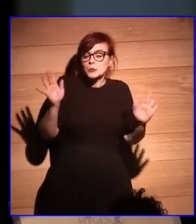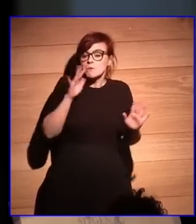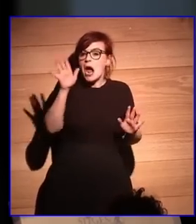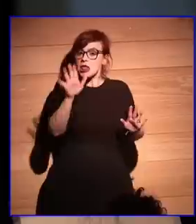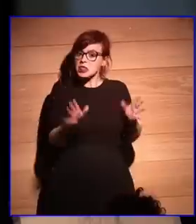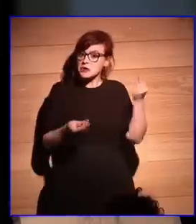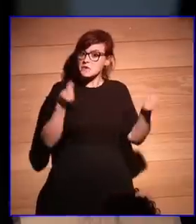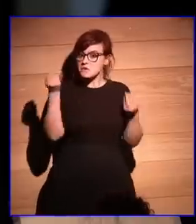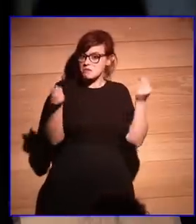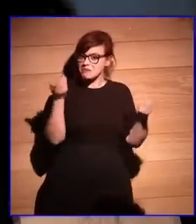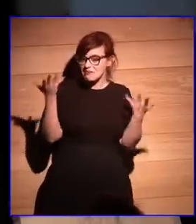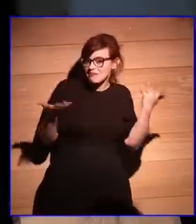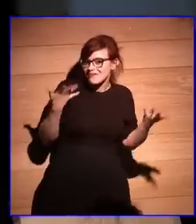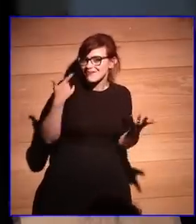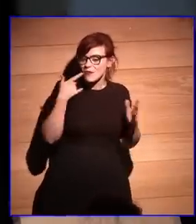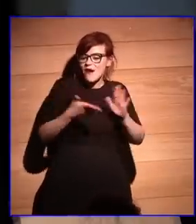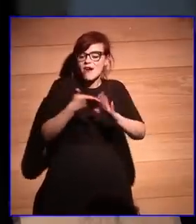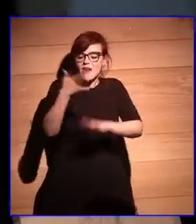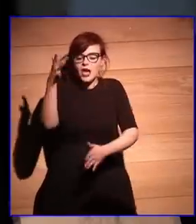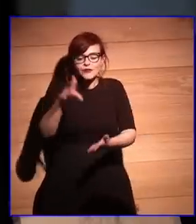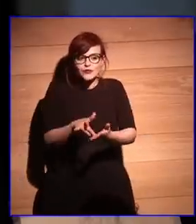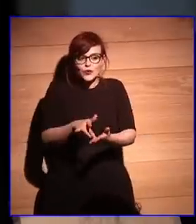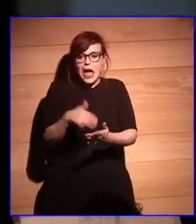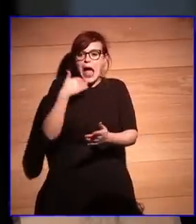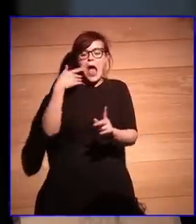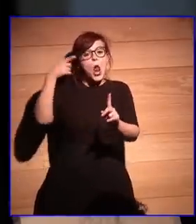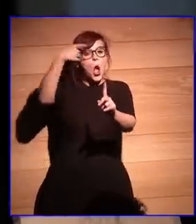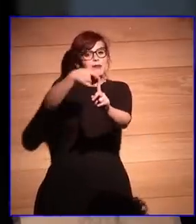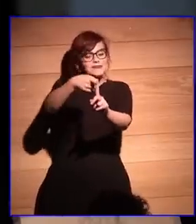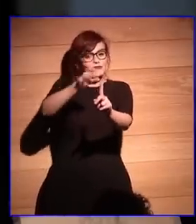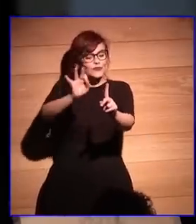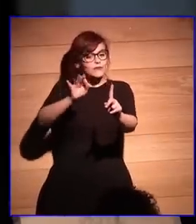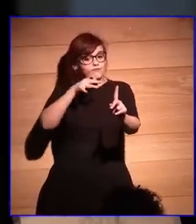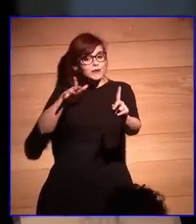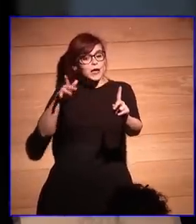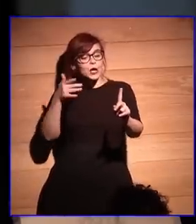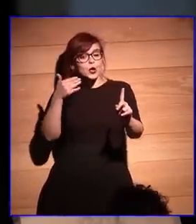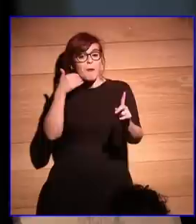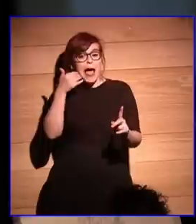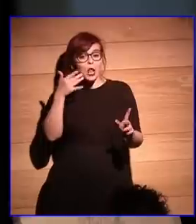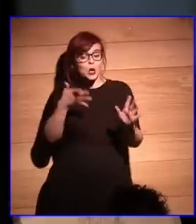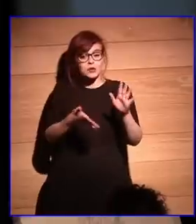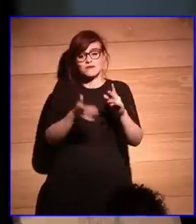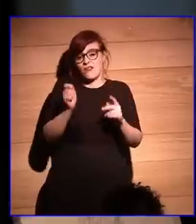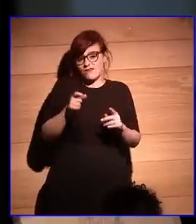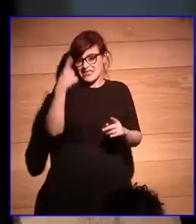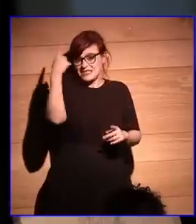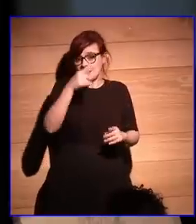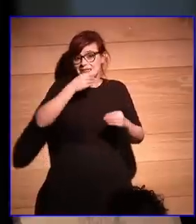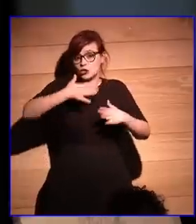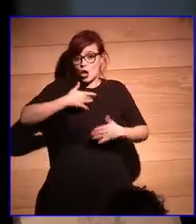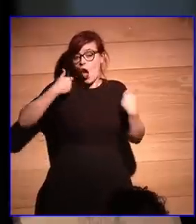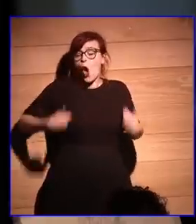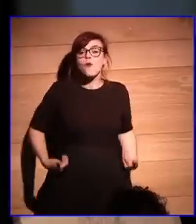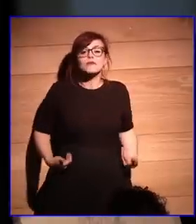esa posibilidad potencial como objetivo de destino, y en un momento dado, como sucede siempre en la historia del